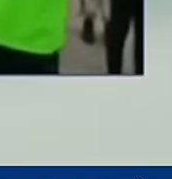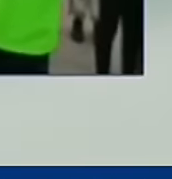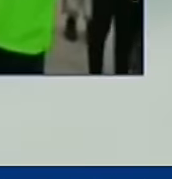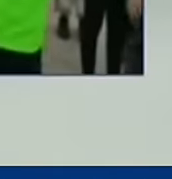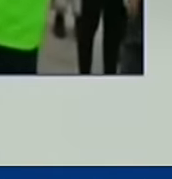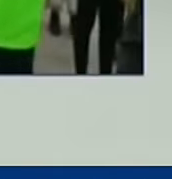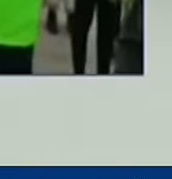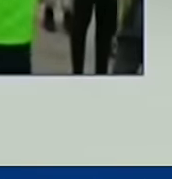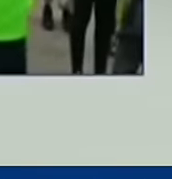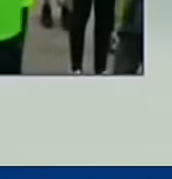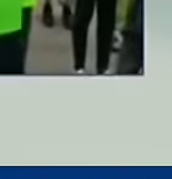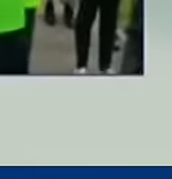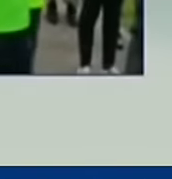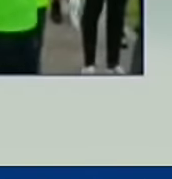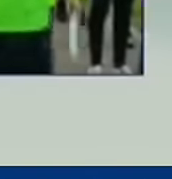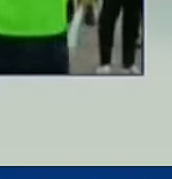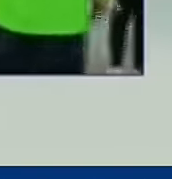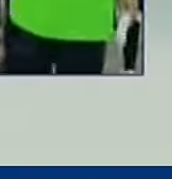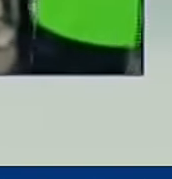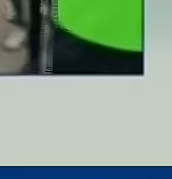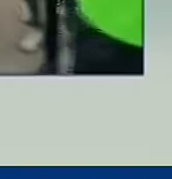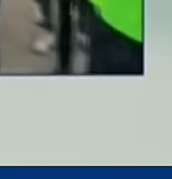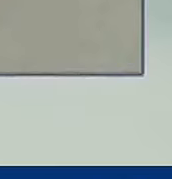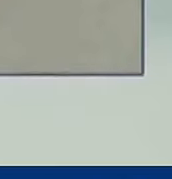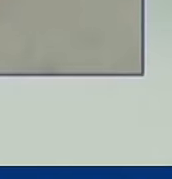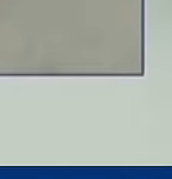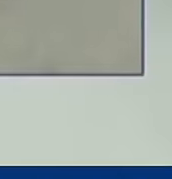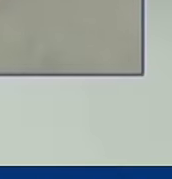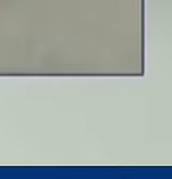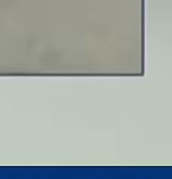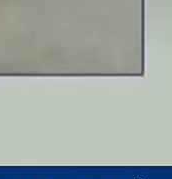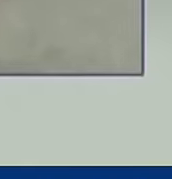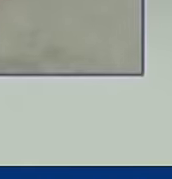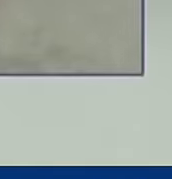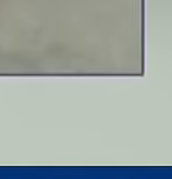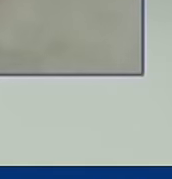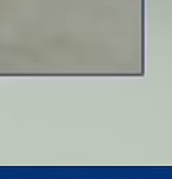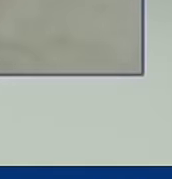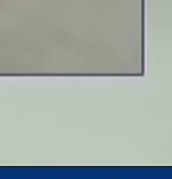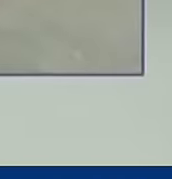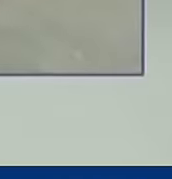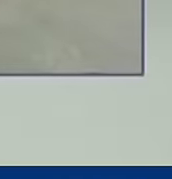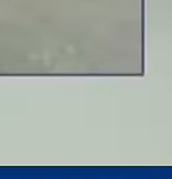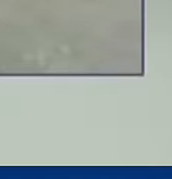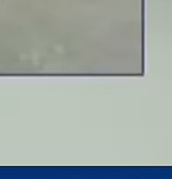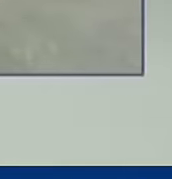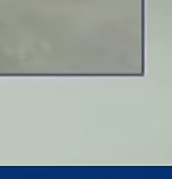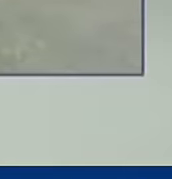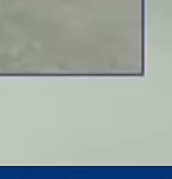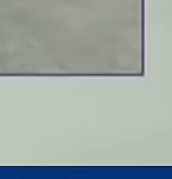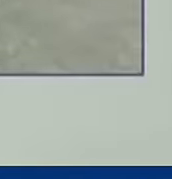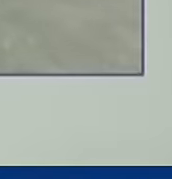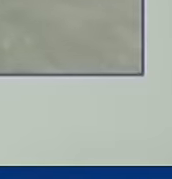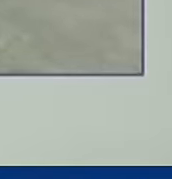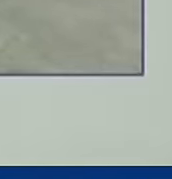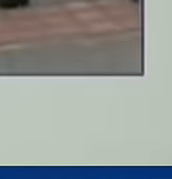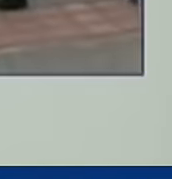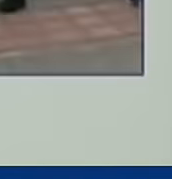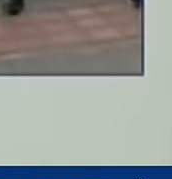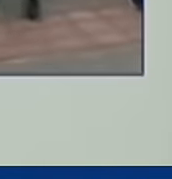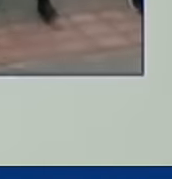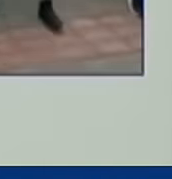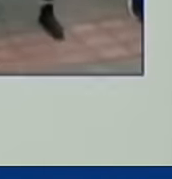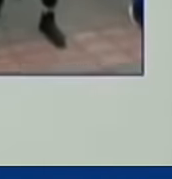Porque... Levanten la mano los que no han visto. Levanten con cariño. Ponle cariño. Bueno,